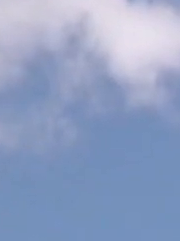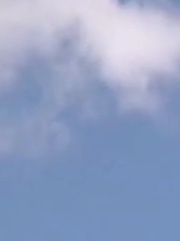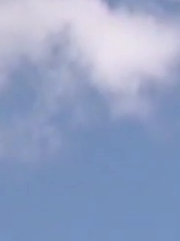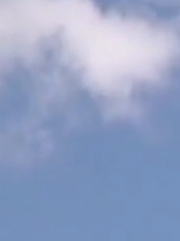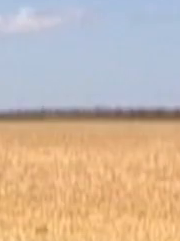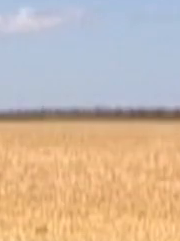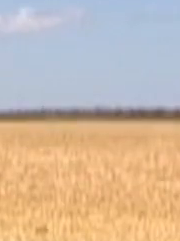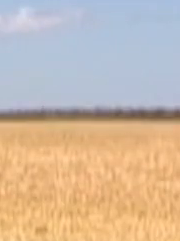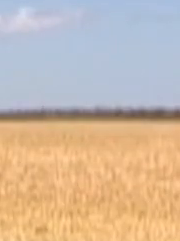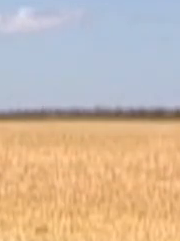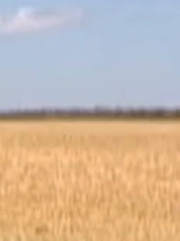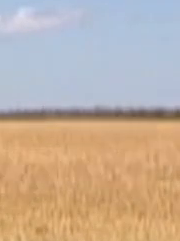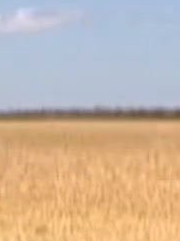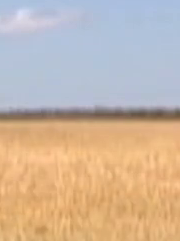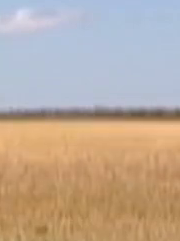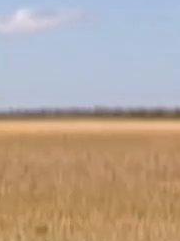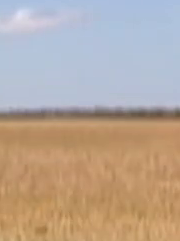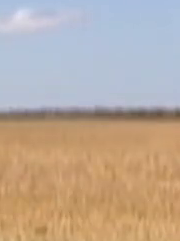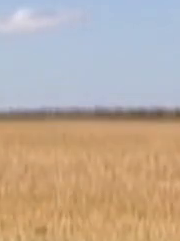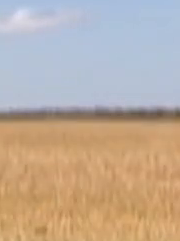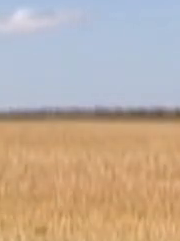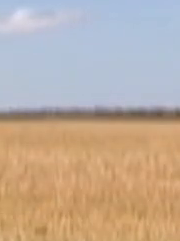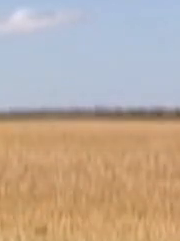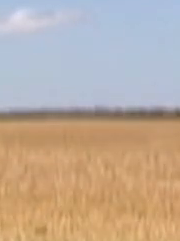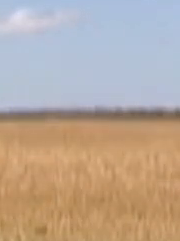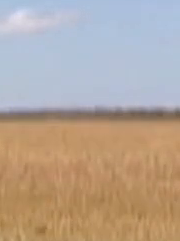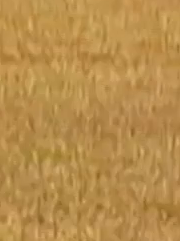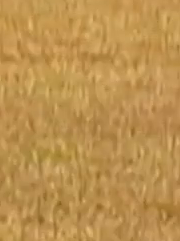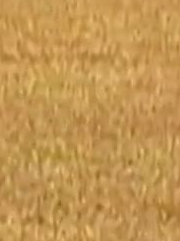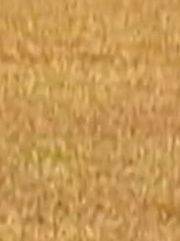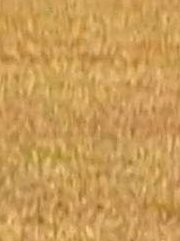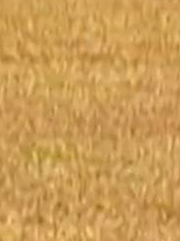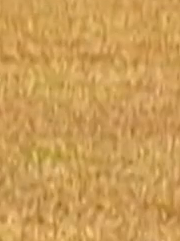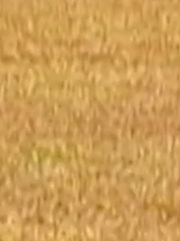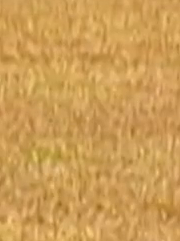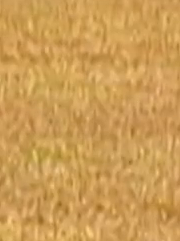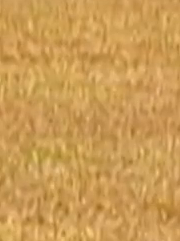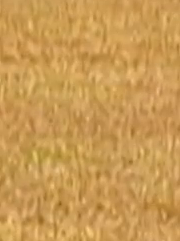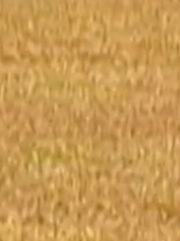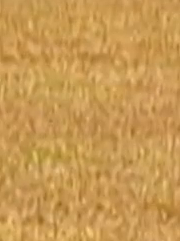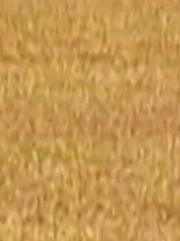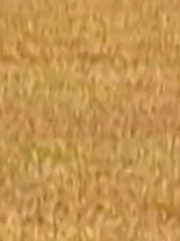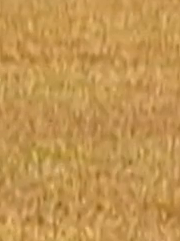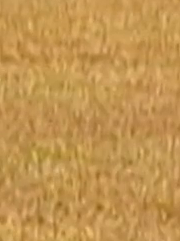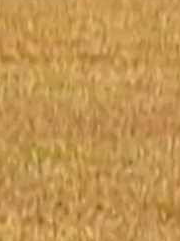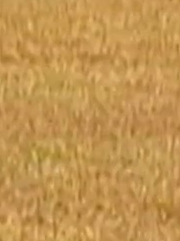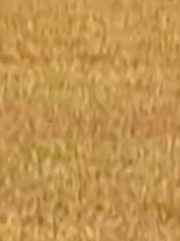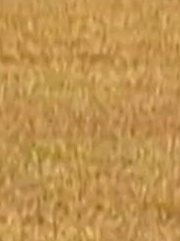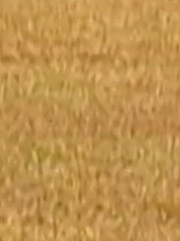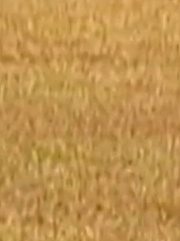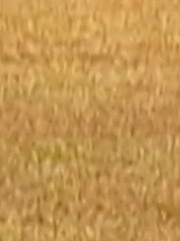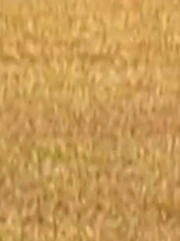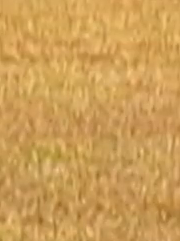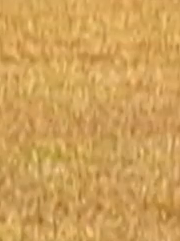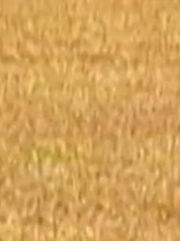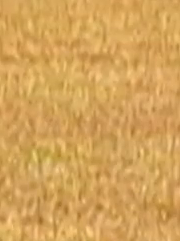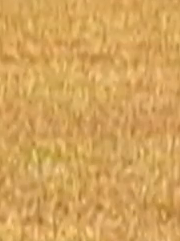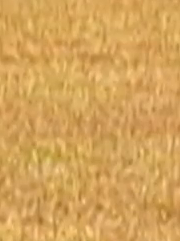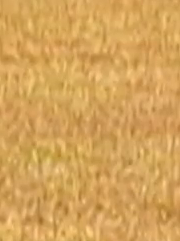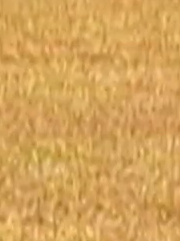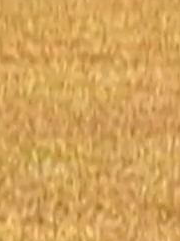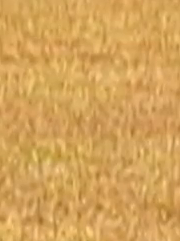de Bagaces en Documentales UNED. El sábado 25 a las 7 de la mañana y las 4